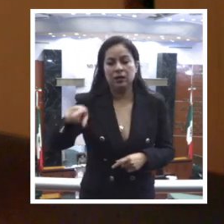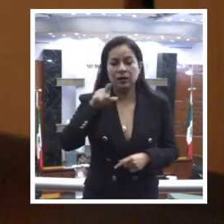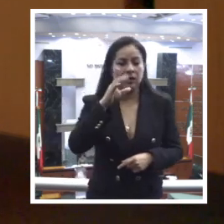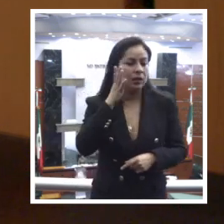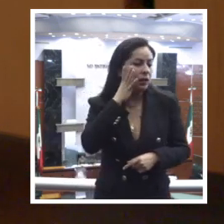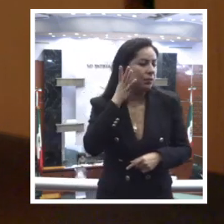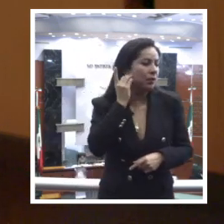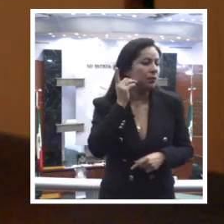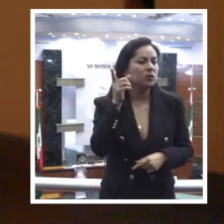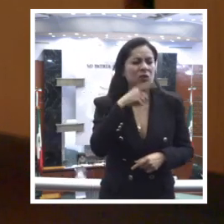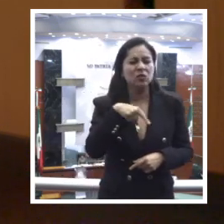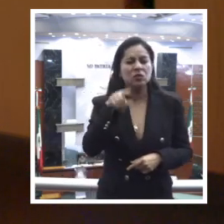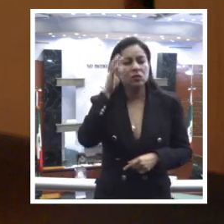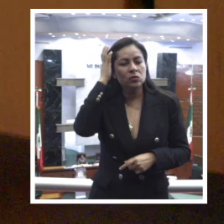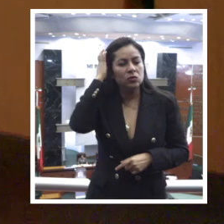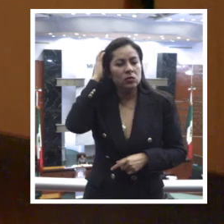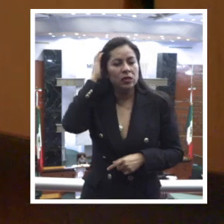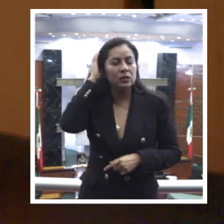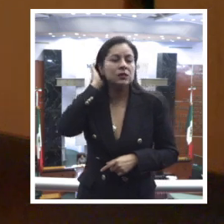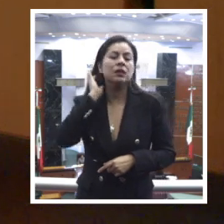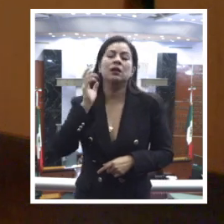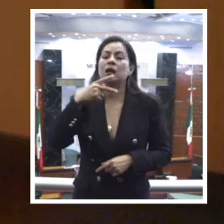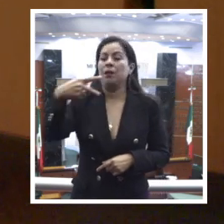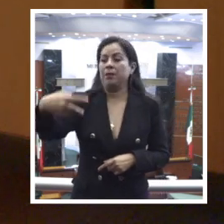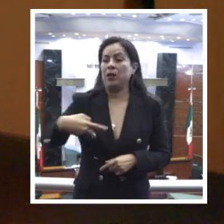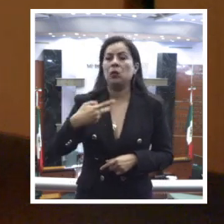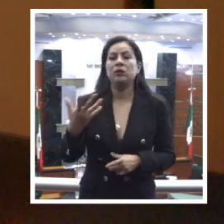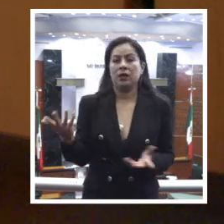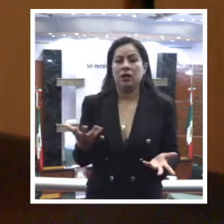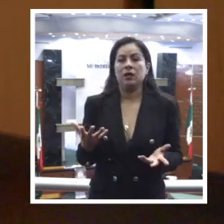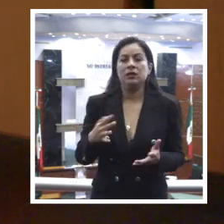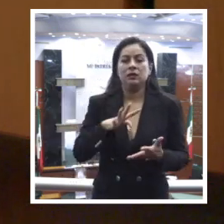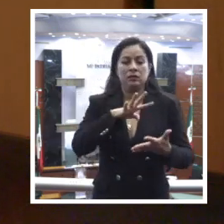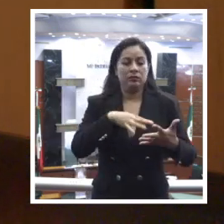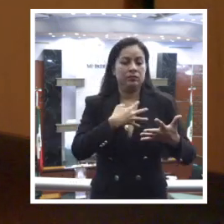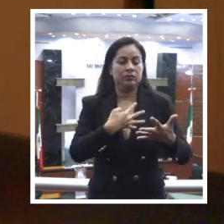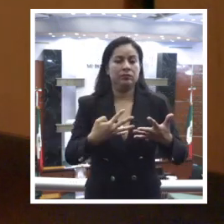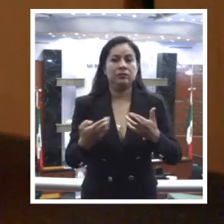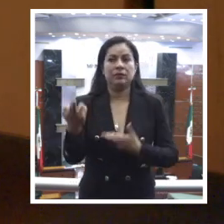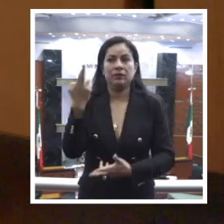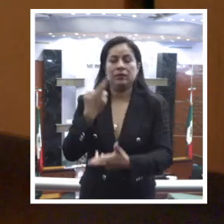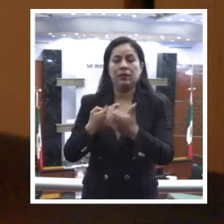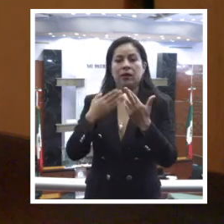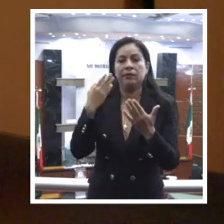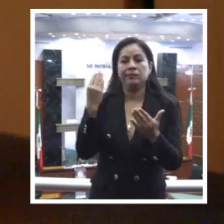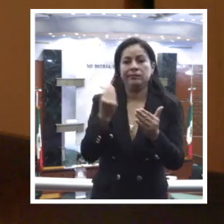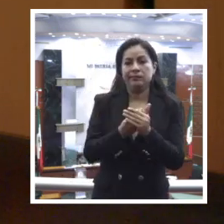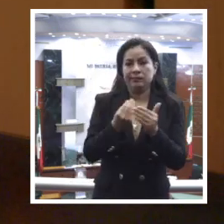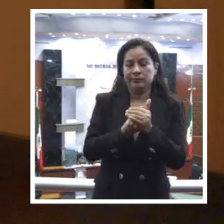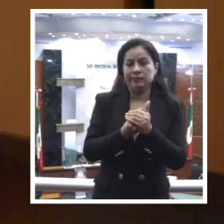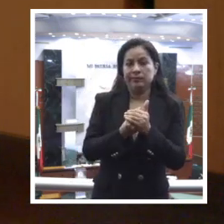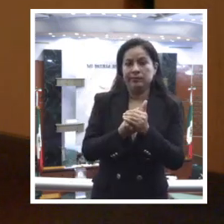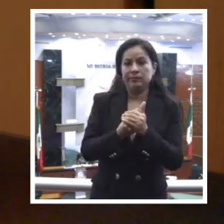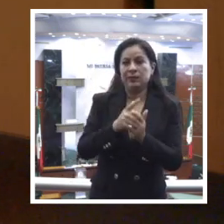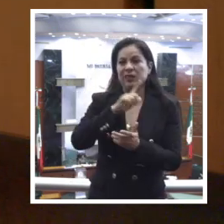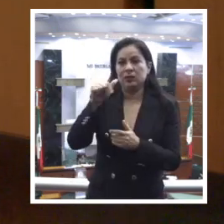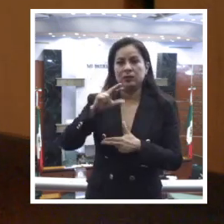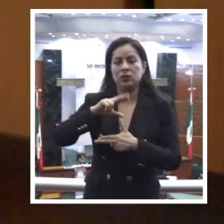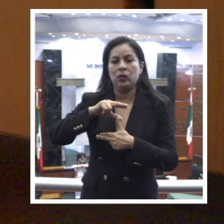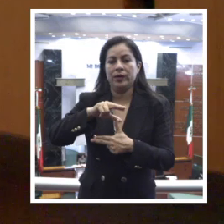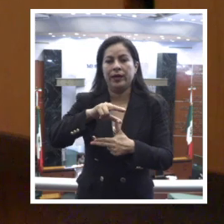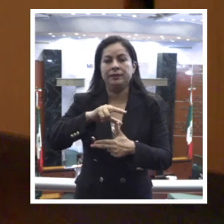Congreso y a ustedes que hace esta pregunta, la estadística que tenemos de regreso a clases después del huracán